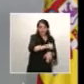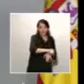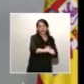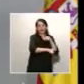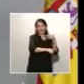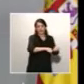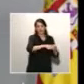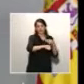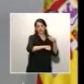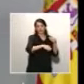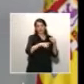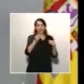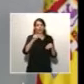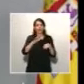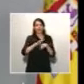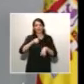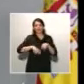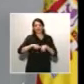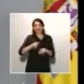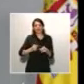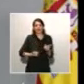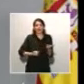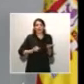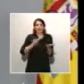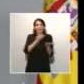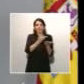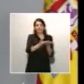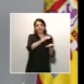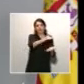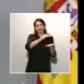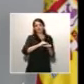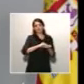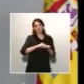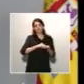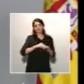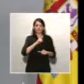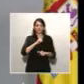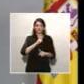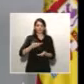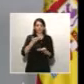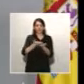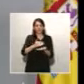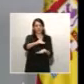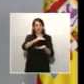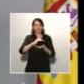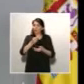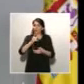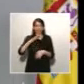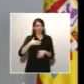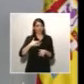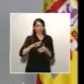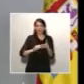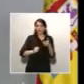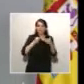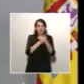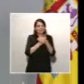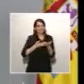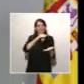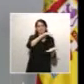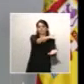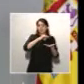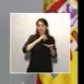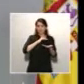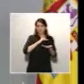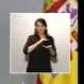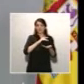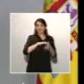ejemplo, pedidos, que es como podríamos pensar que podría ser una forma alternativa de comprar. Es decir, se trata de garantizar